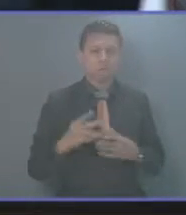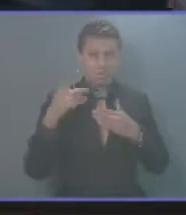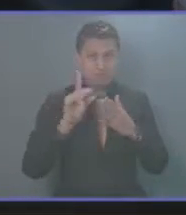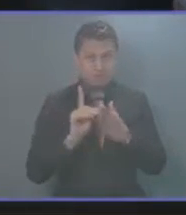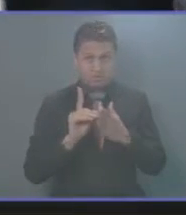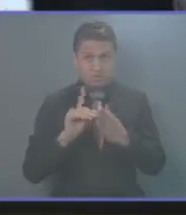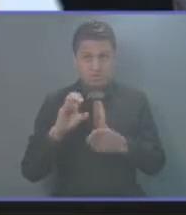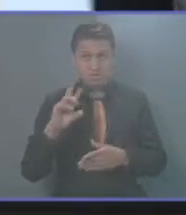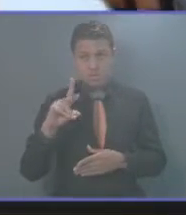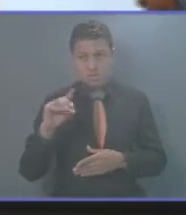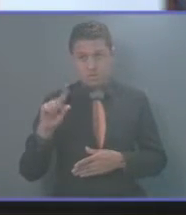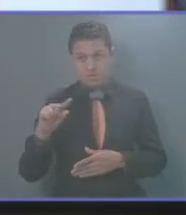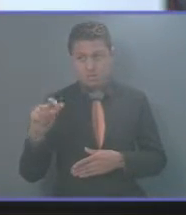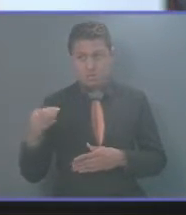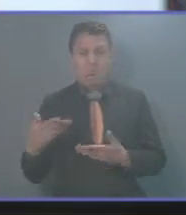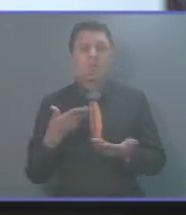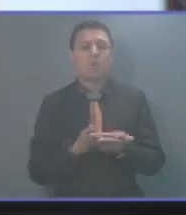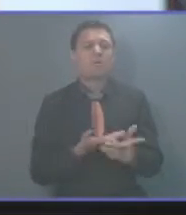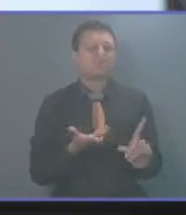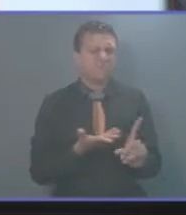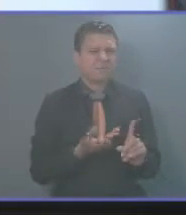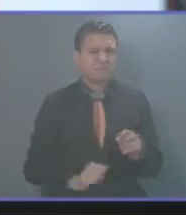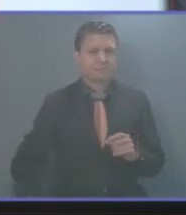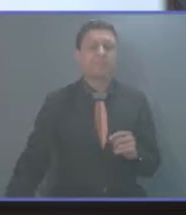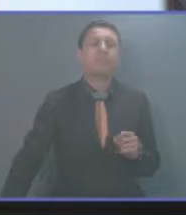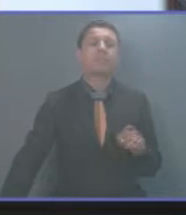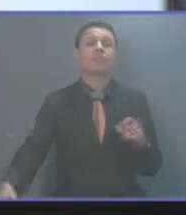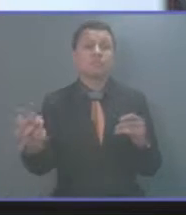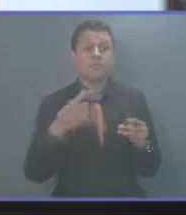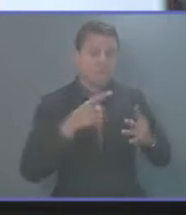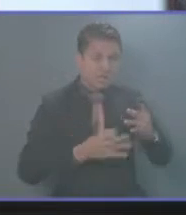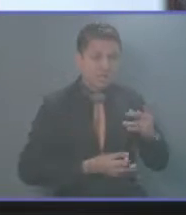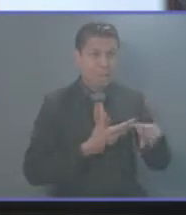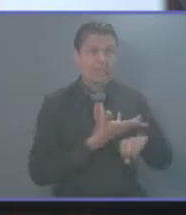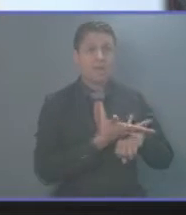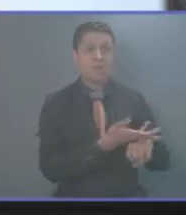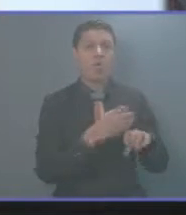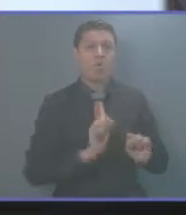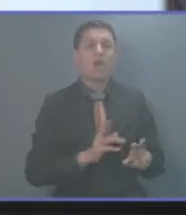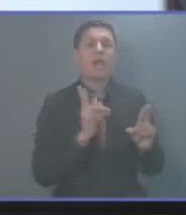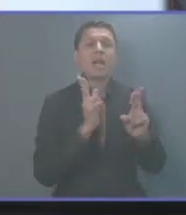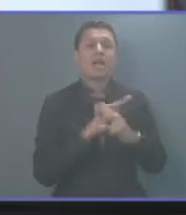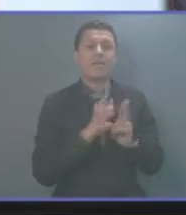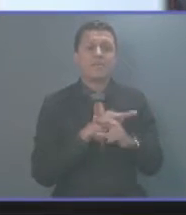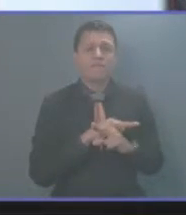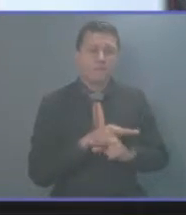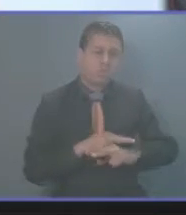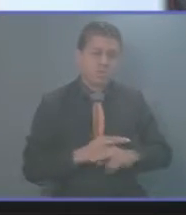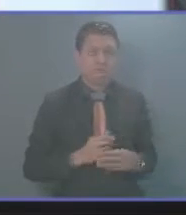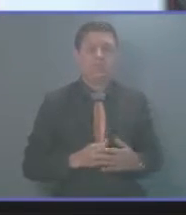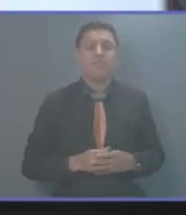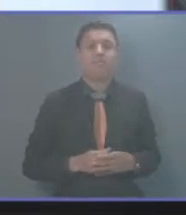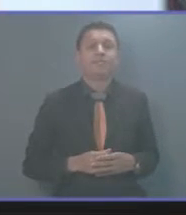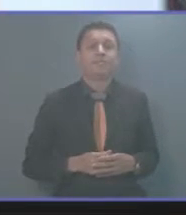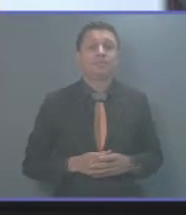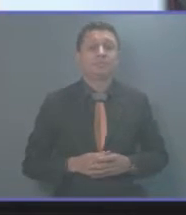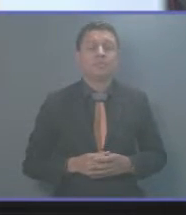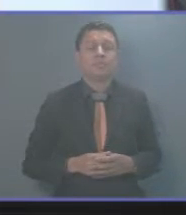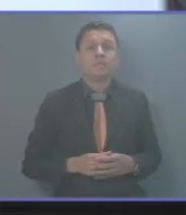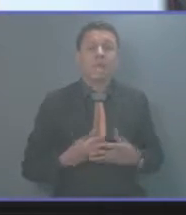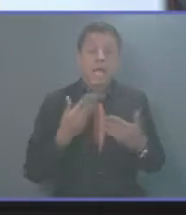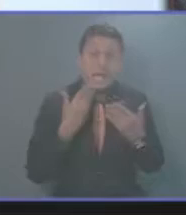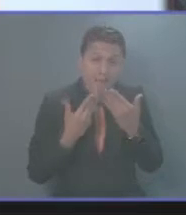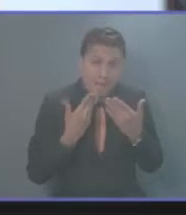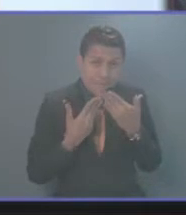reynaldo cardoza en el sentido de reforma la ley de transporte terrestre tránsito y seguridad vial se